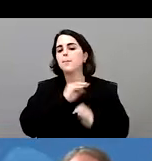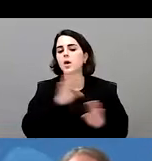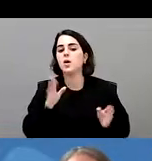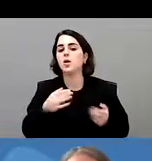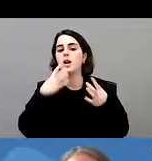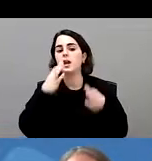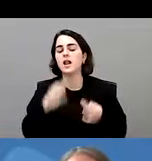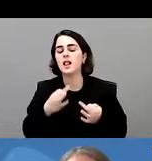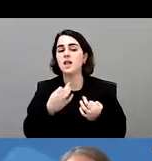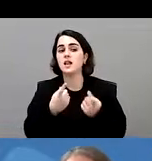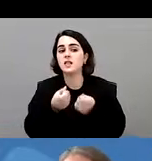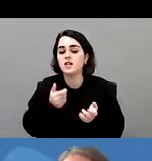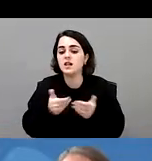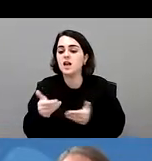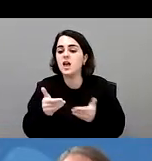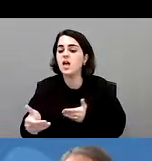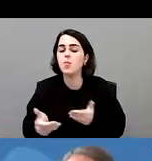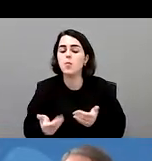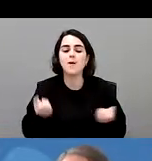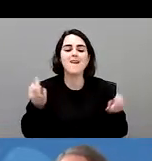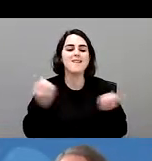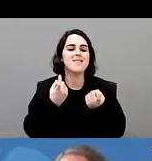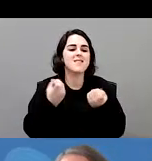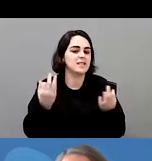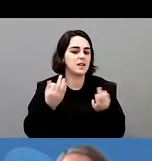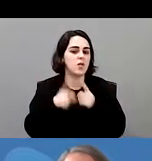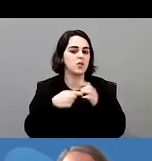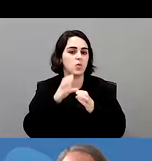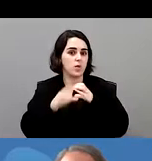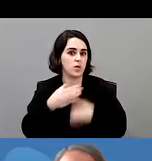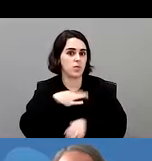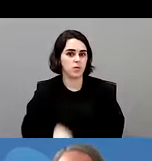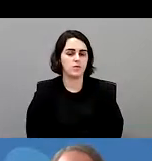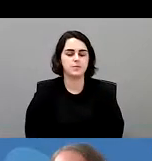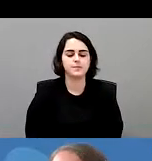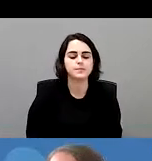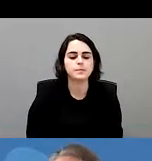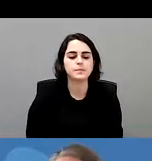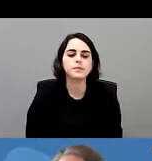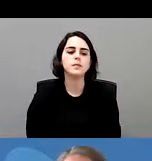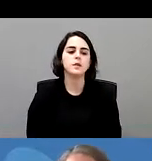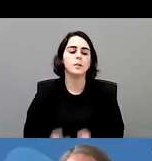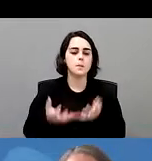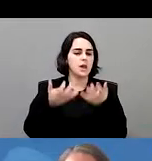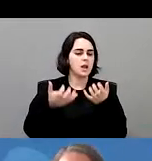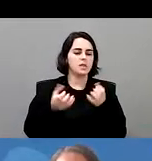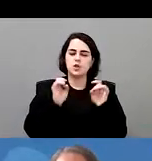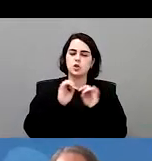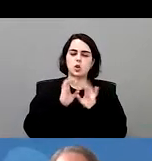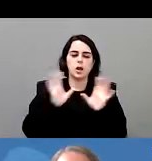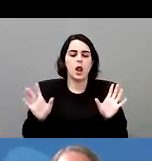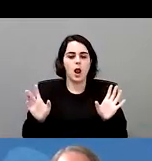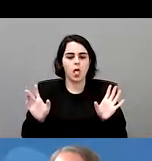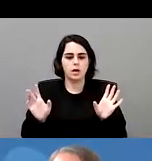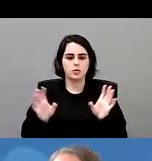necesitar a largo plazo esta persona para poder comunicarse. Los beneficios son claros, los beneficios de